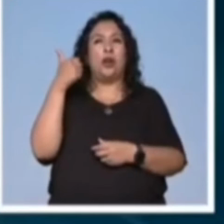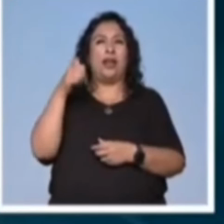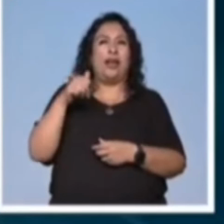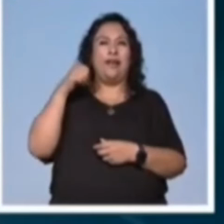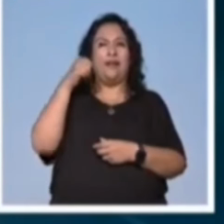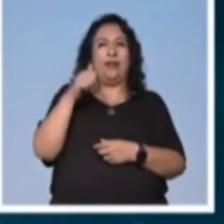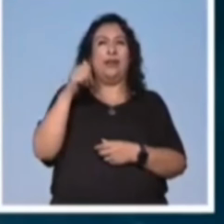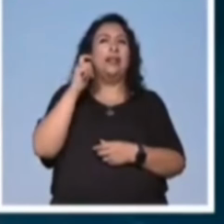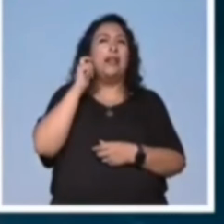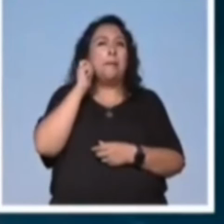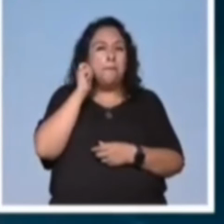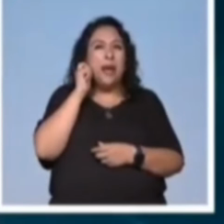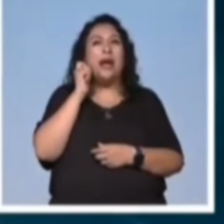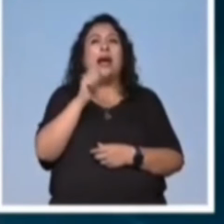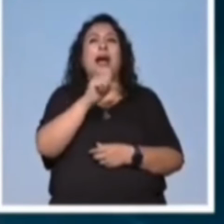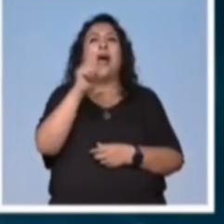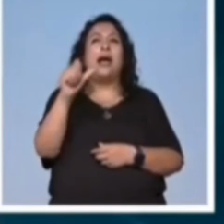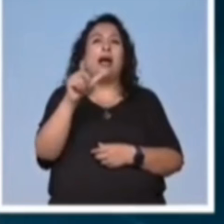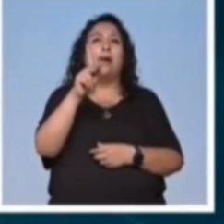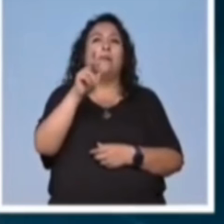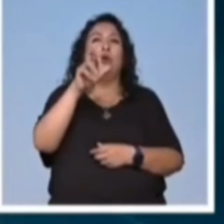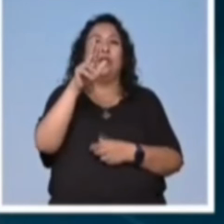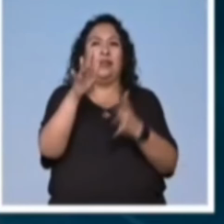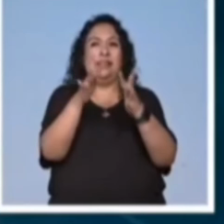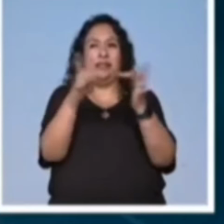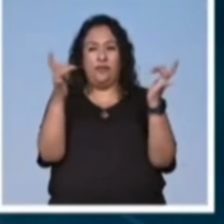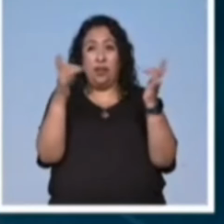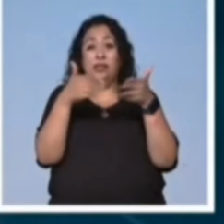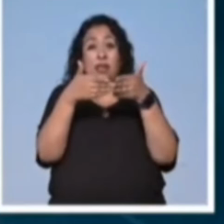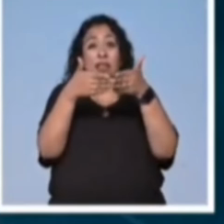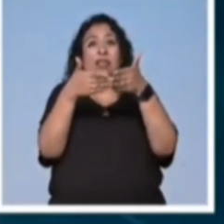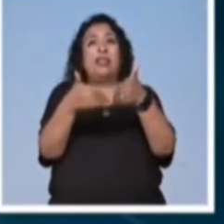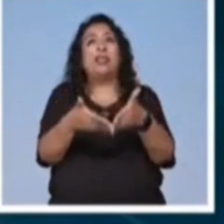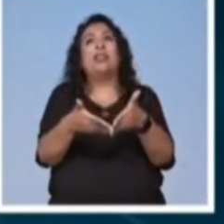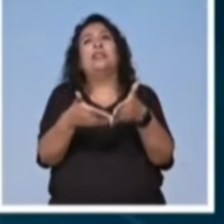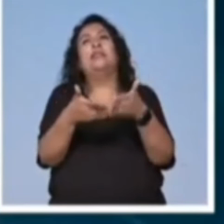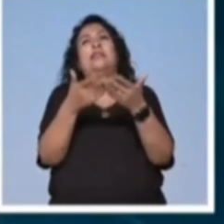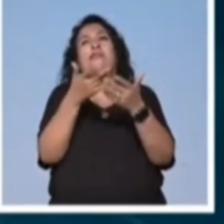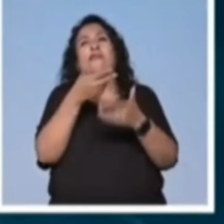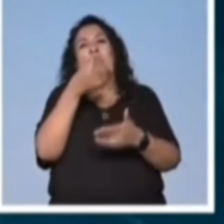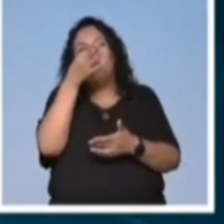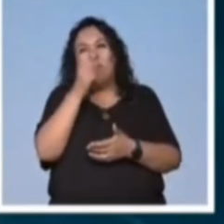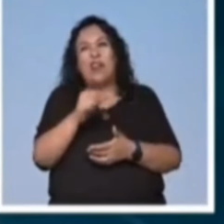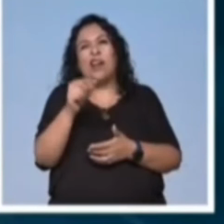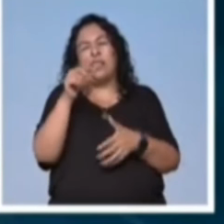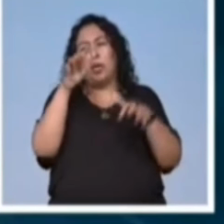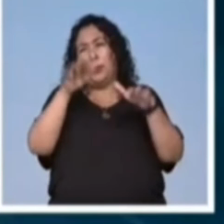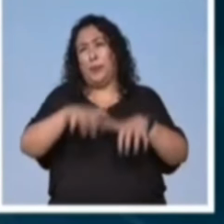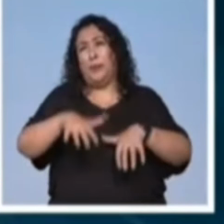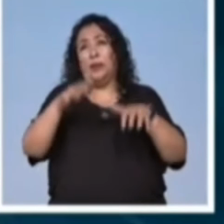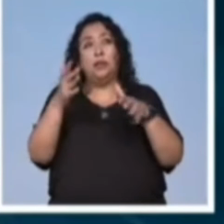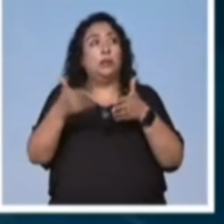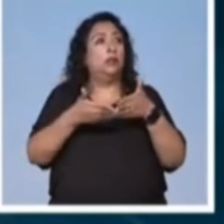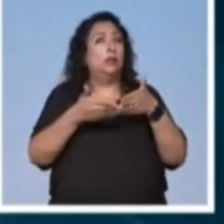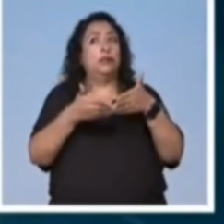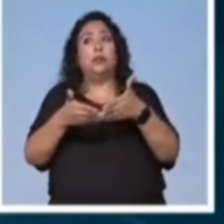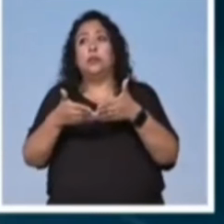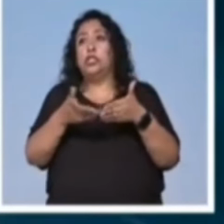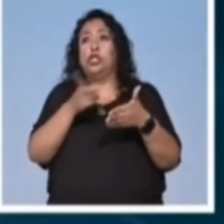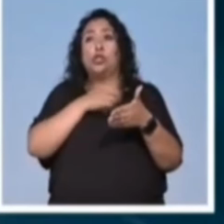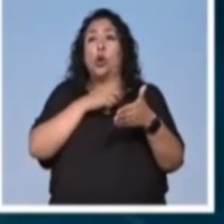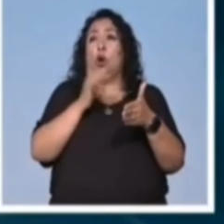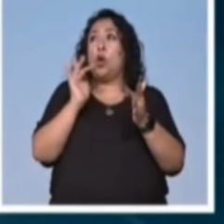Baja California, con destino a la Polinesia Francesa. Su embarcación sufrió una avería durante una tormenta que los dejó a la deriva,